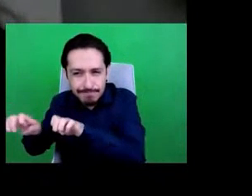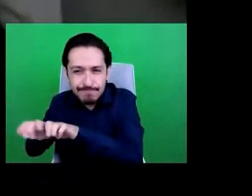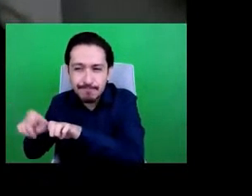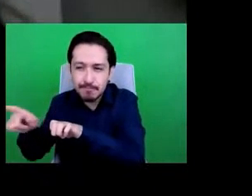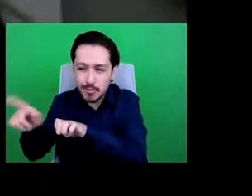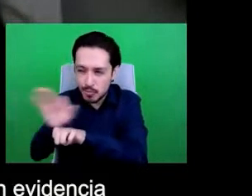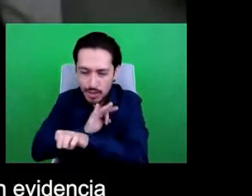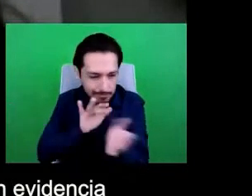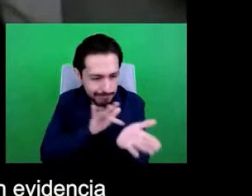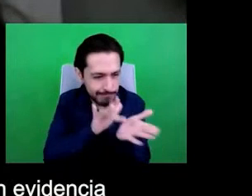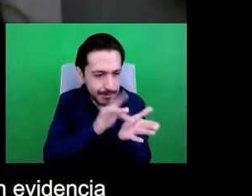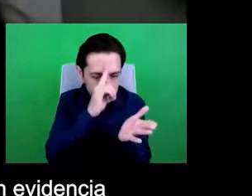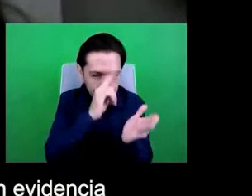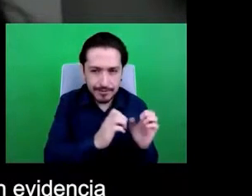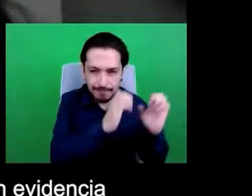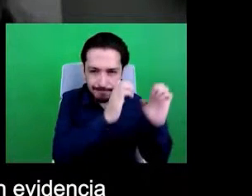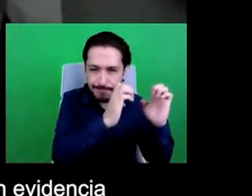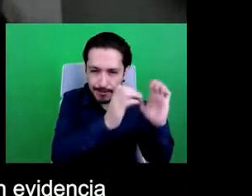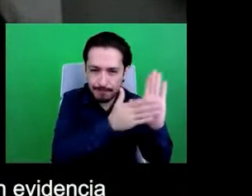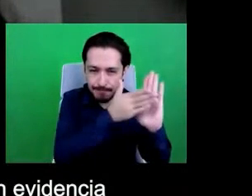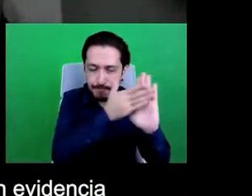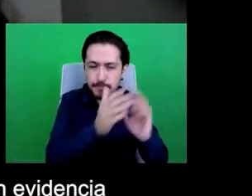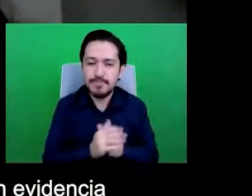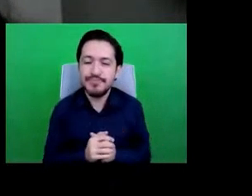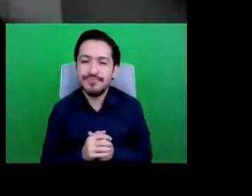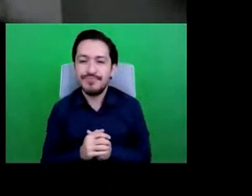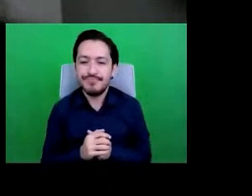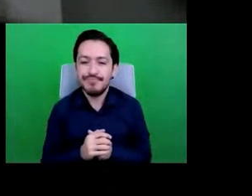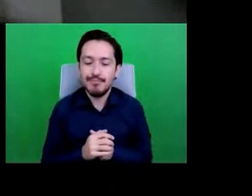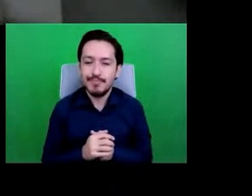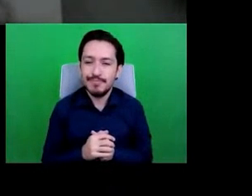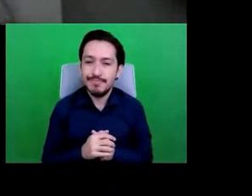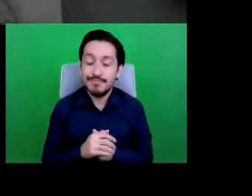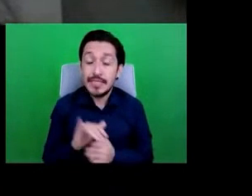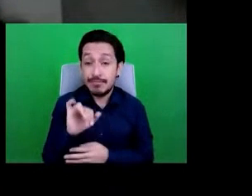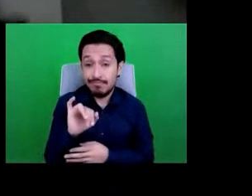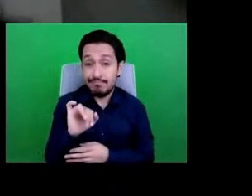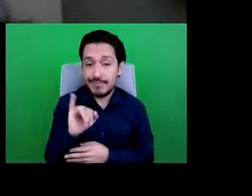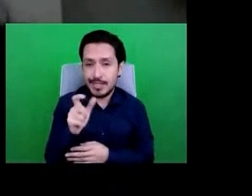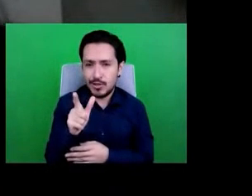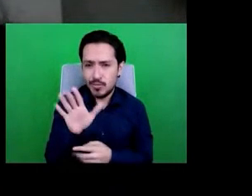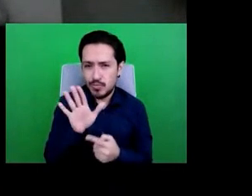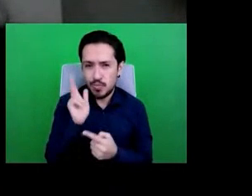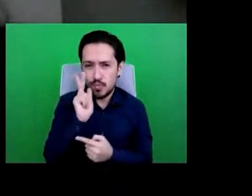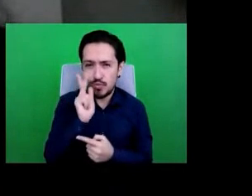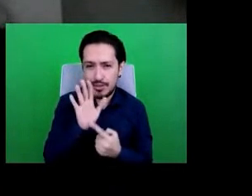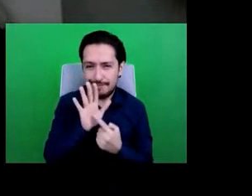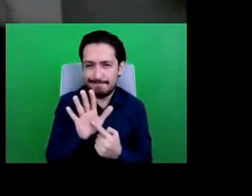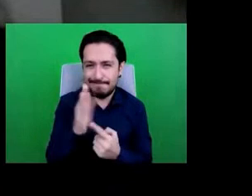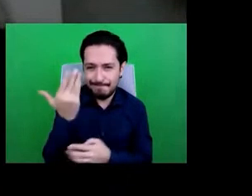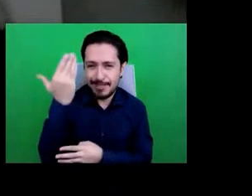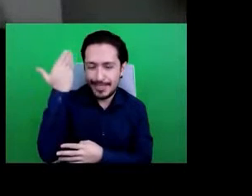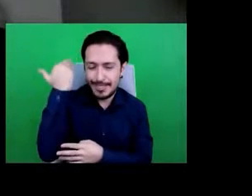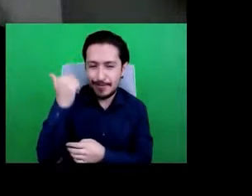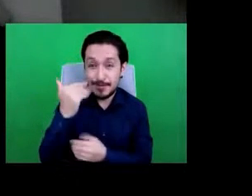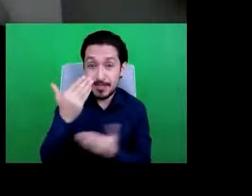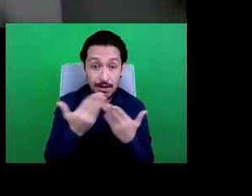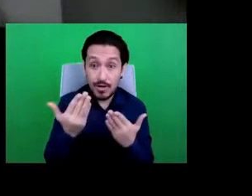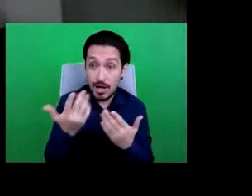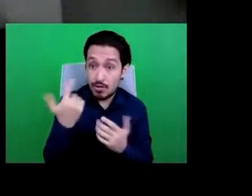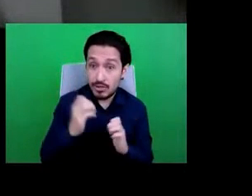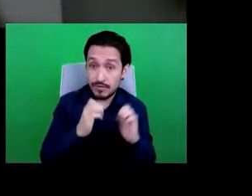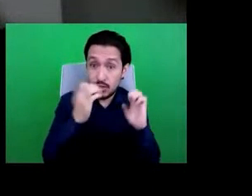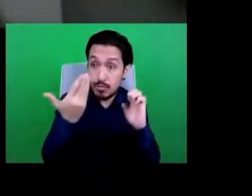adecuadamente. Ciertamente sí, son evidencia del pasado y también creemos que son evidencia de lo que estamos viviendo y